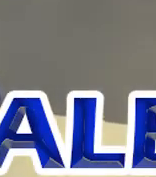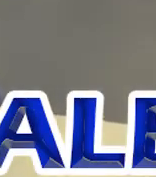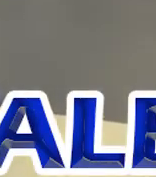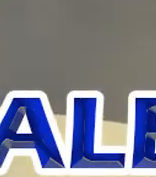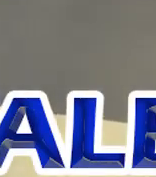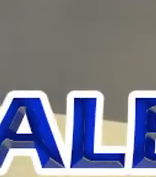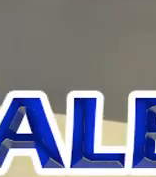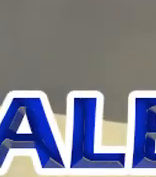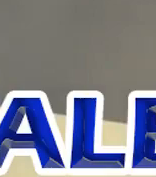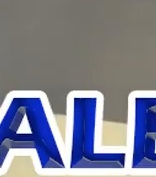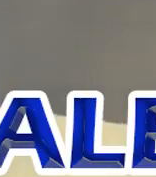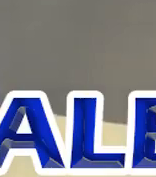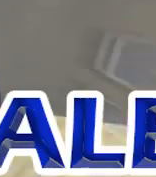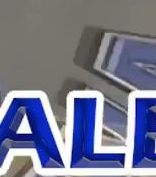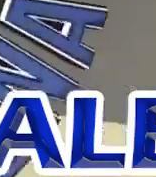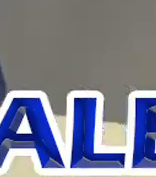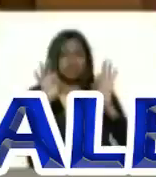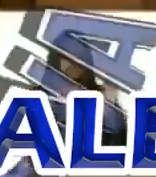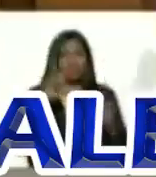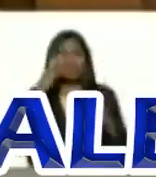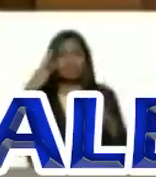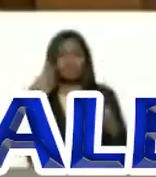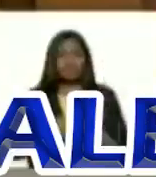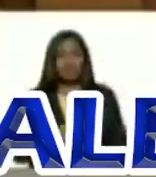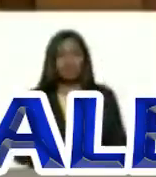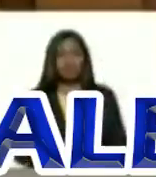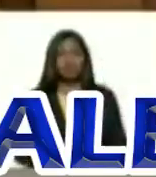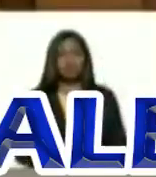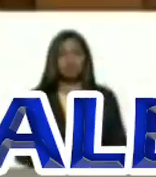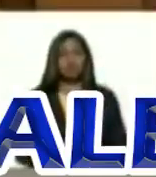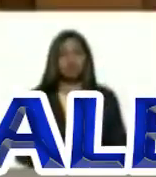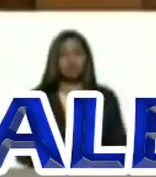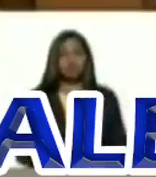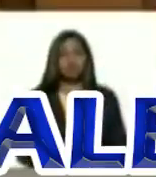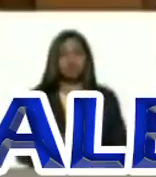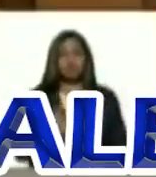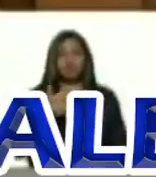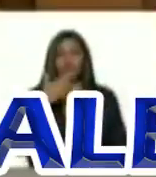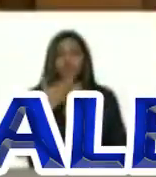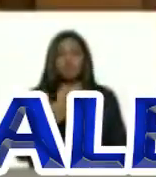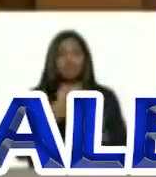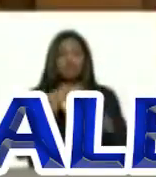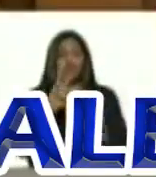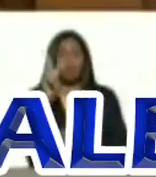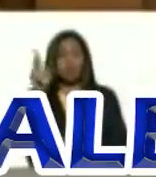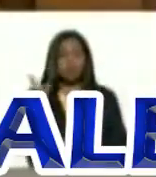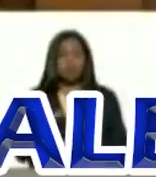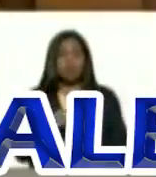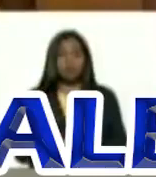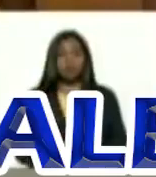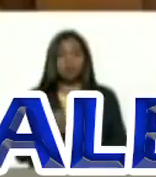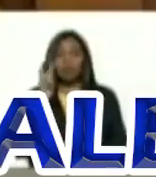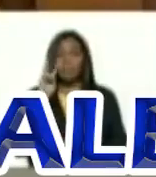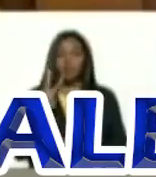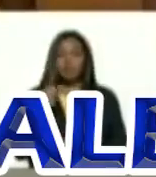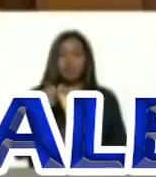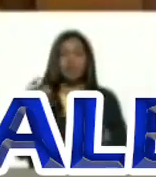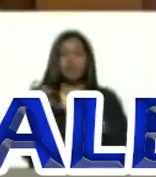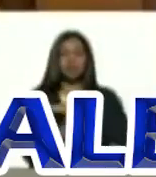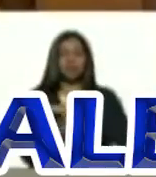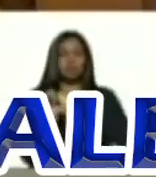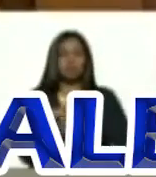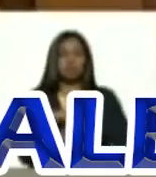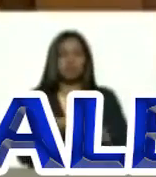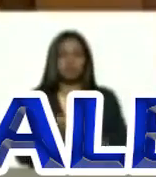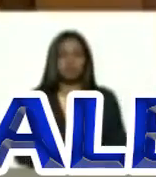personas en reino unido- con más información al menos 5 mil 800 venezolanos han ingresado este pasado domingo a